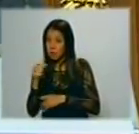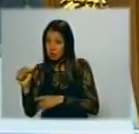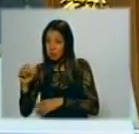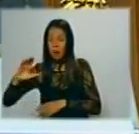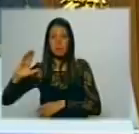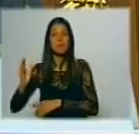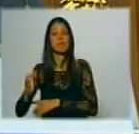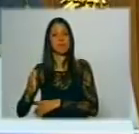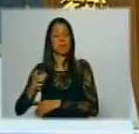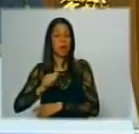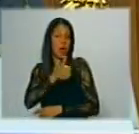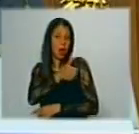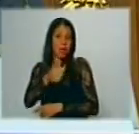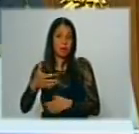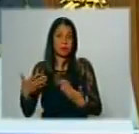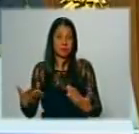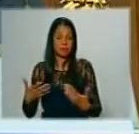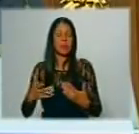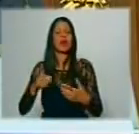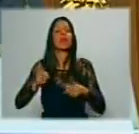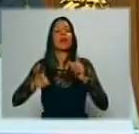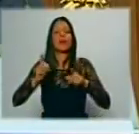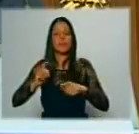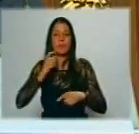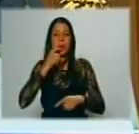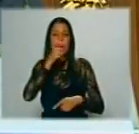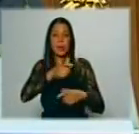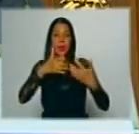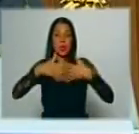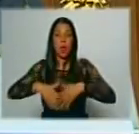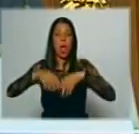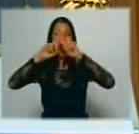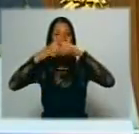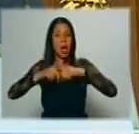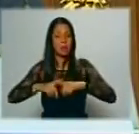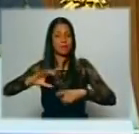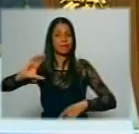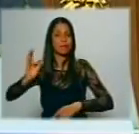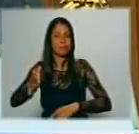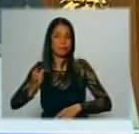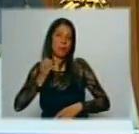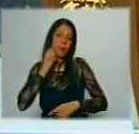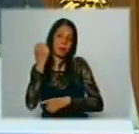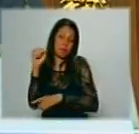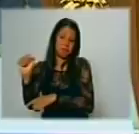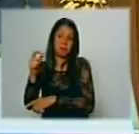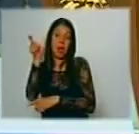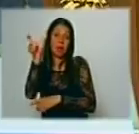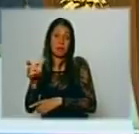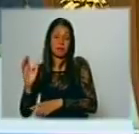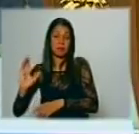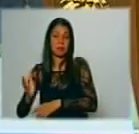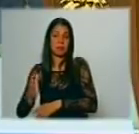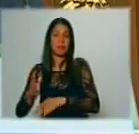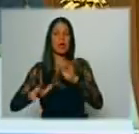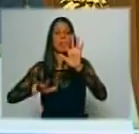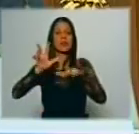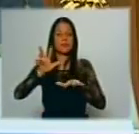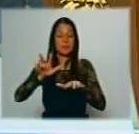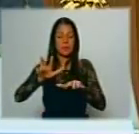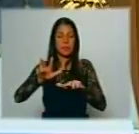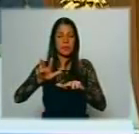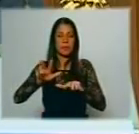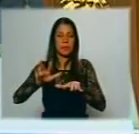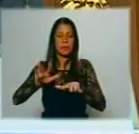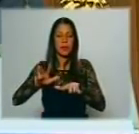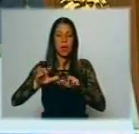y correctivas, además de las sanciones administrativas que correspondan en cada caso. 13. Actuar